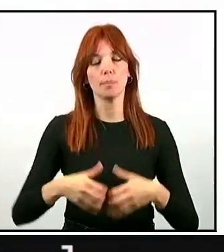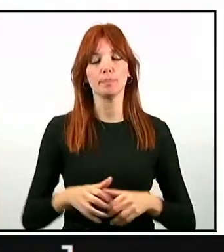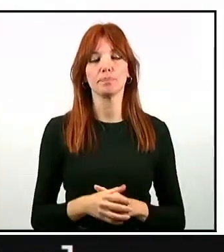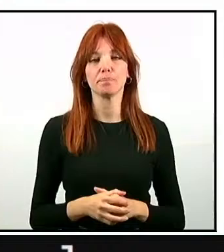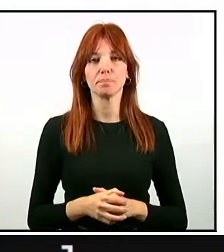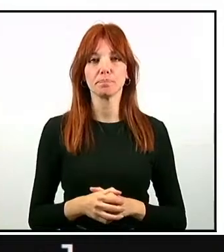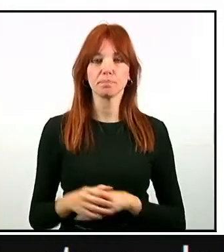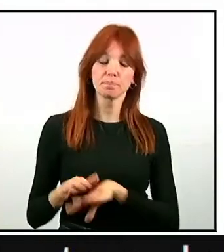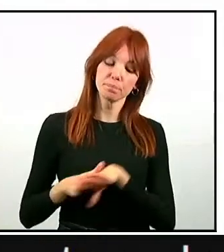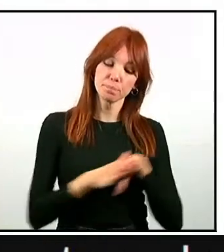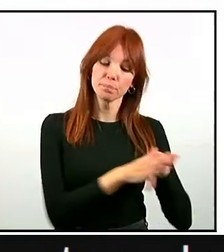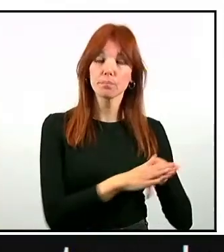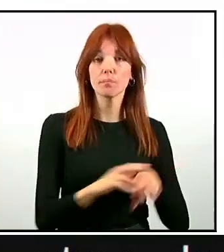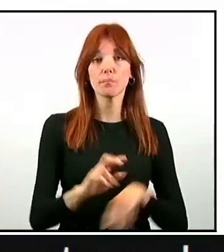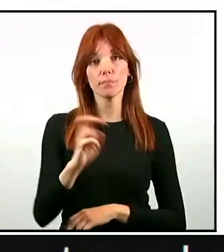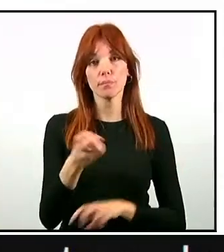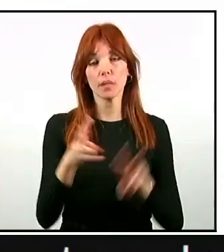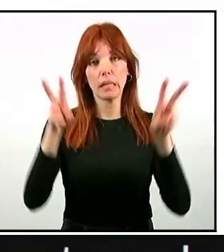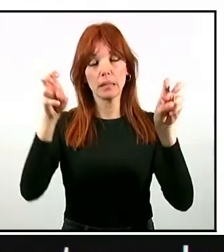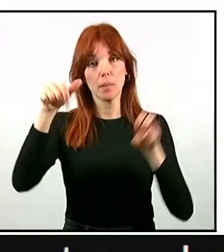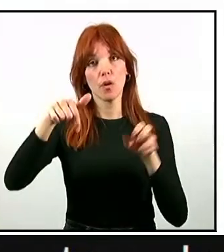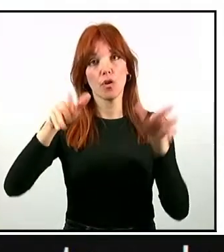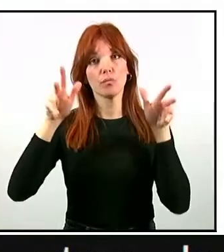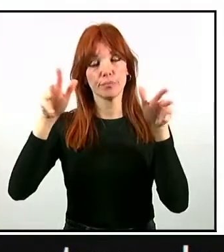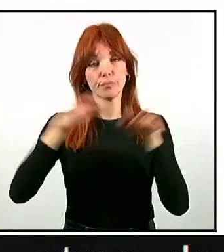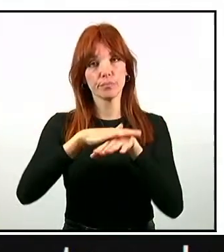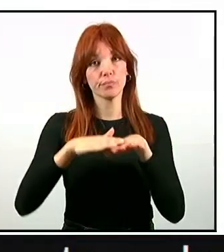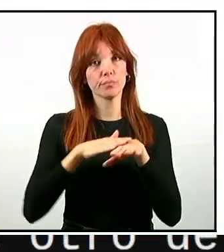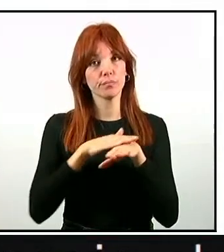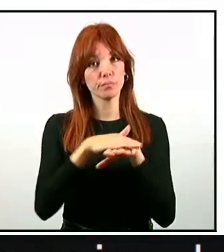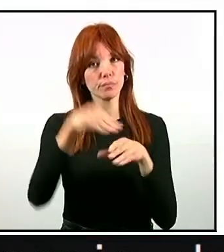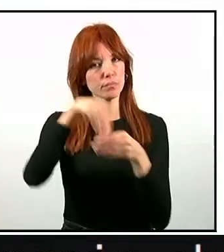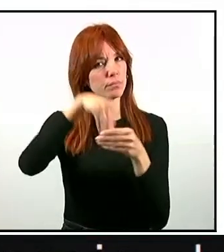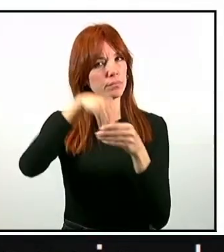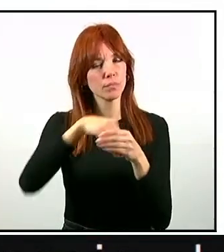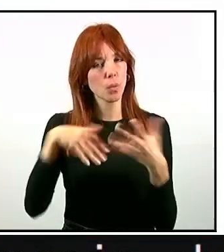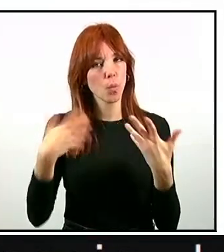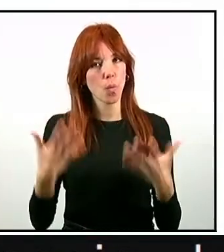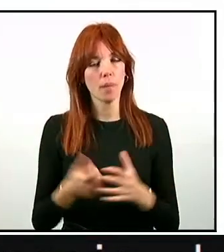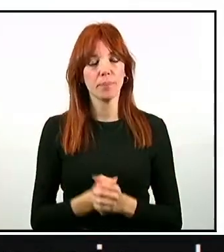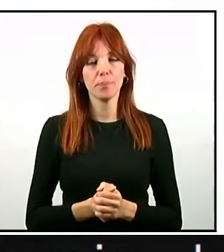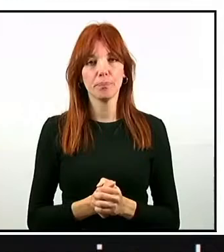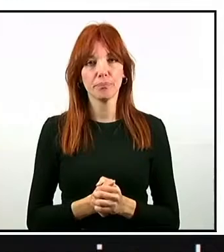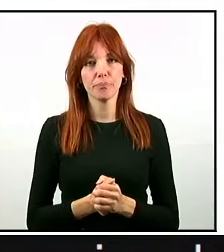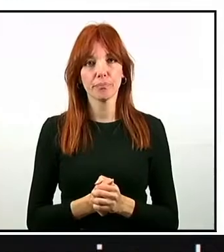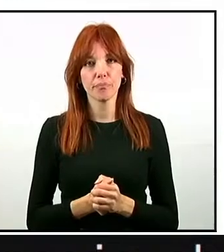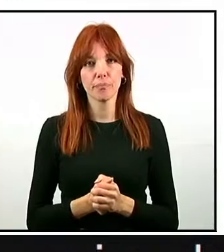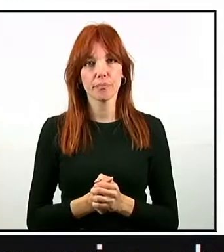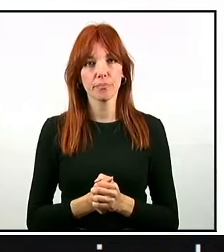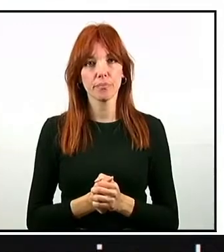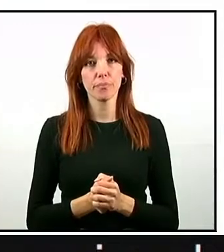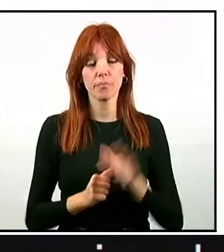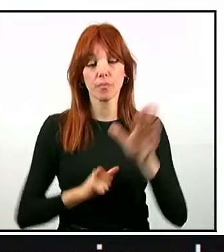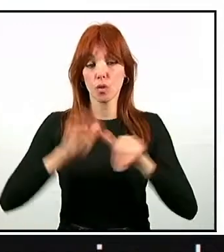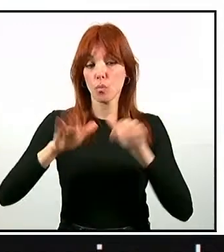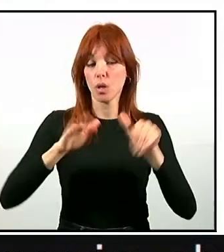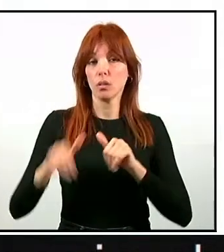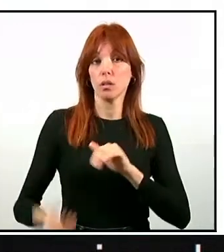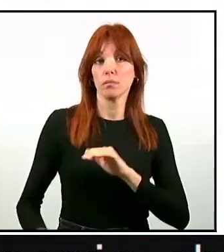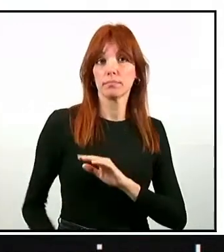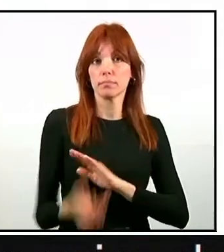Otro de los asuntos que hoy ha aprobado el Consejo de Gobierno es la convocatoria de